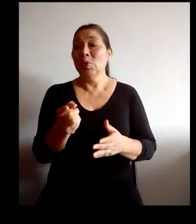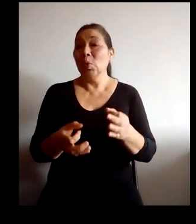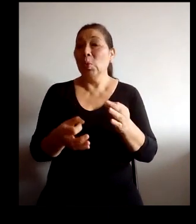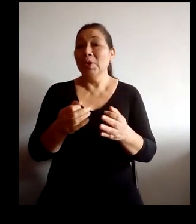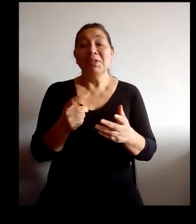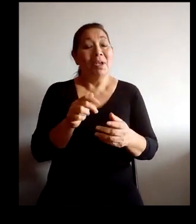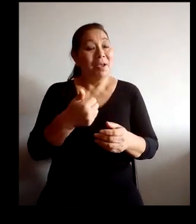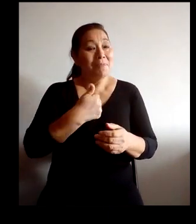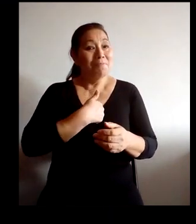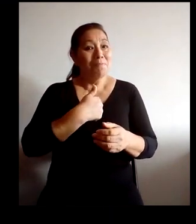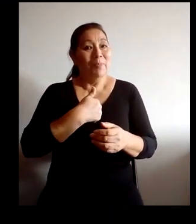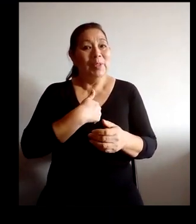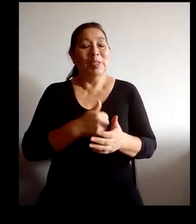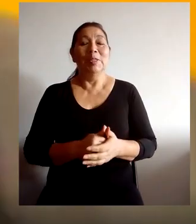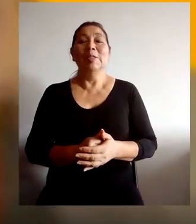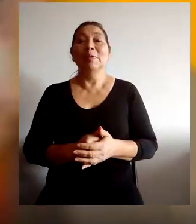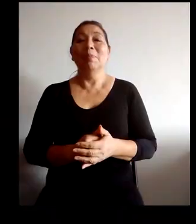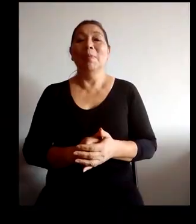de